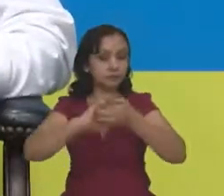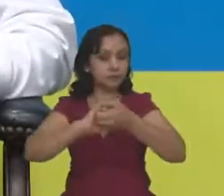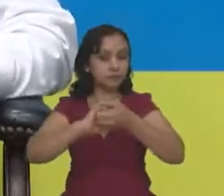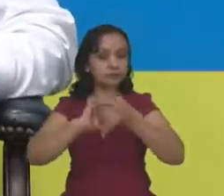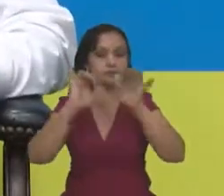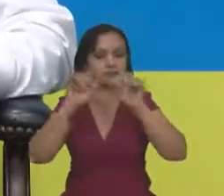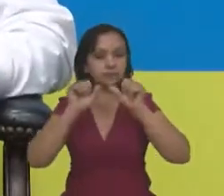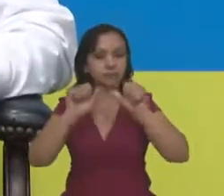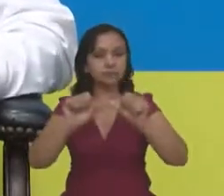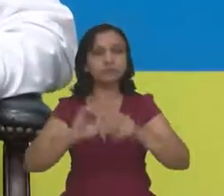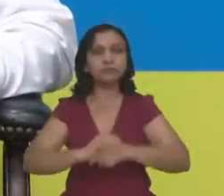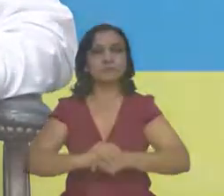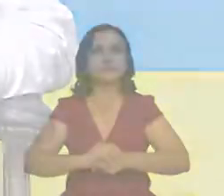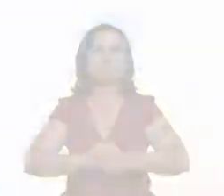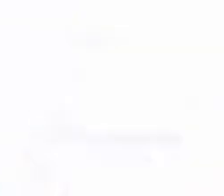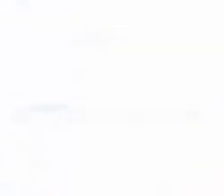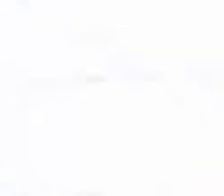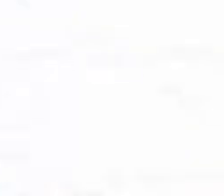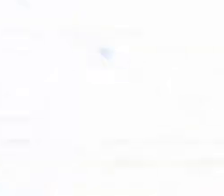ya regresamos.